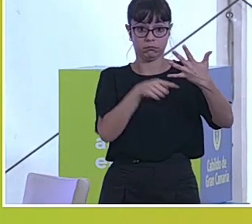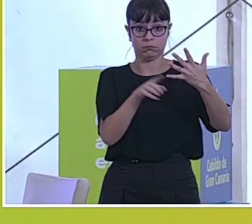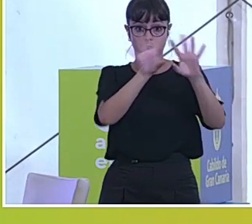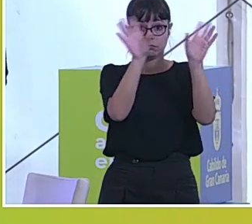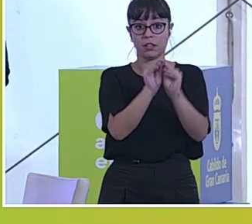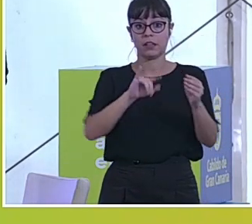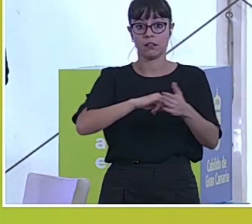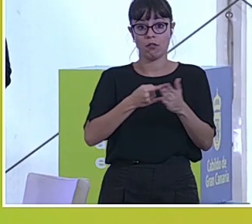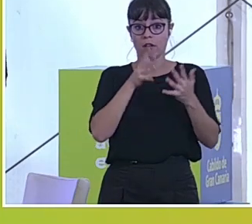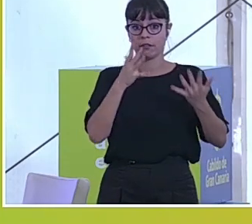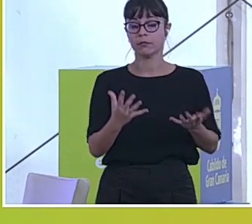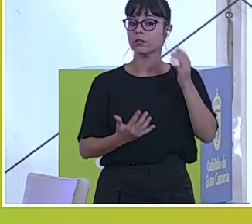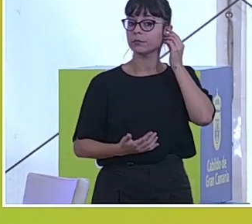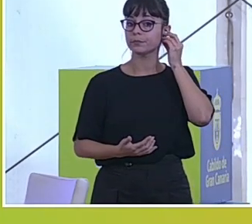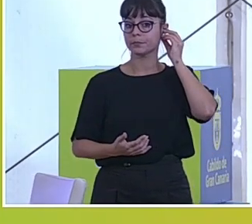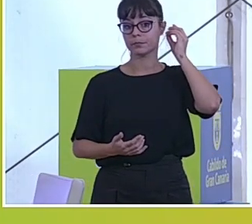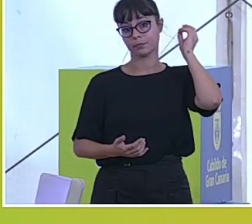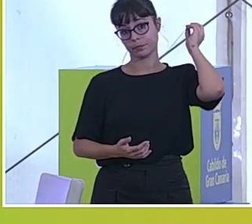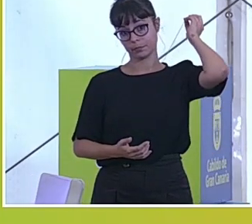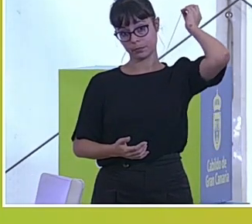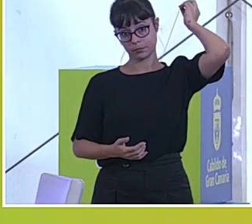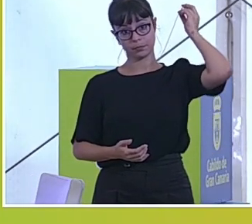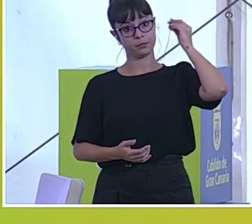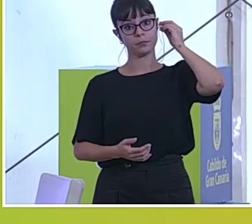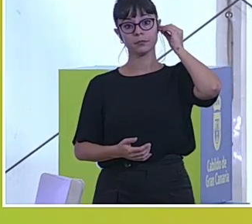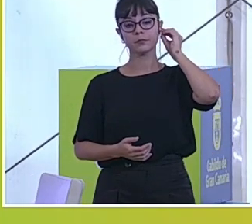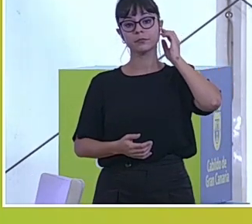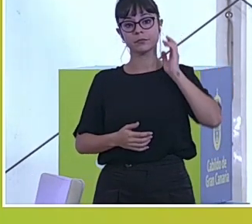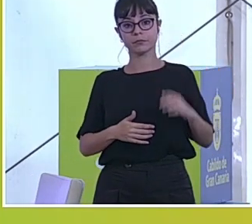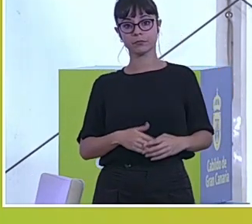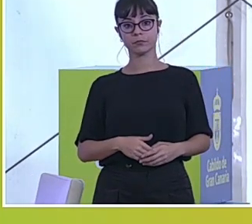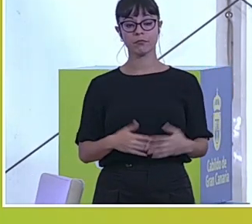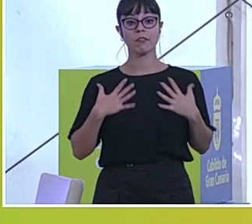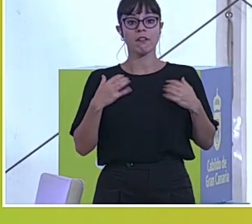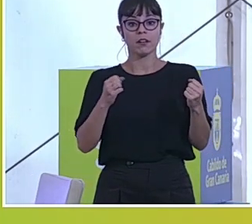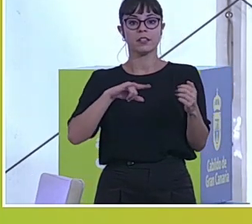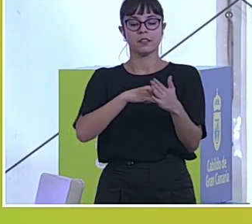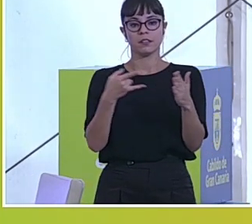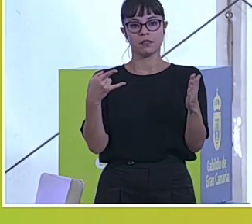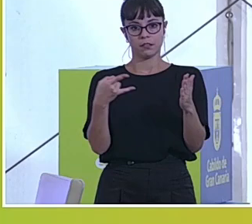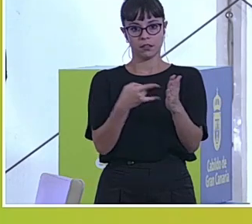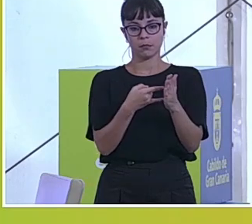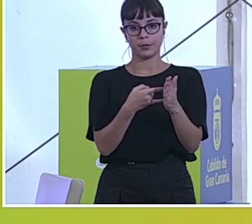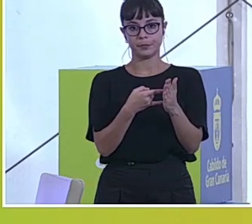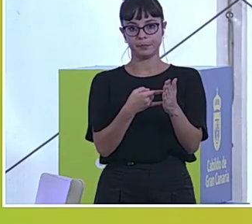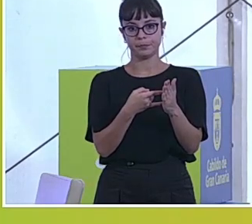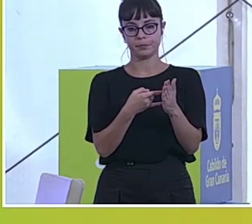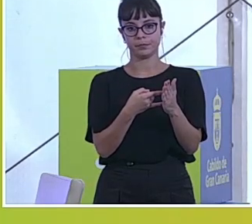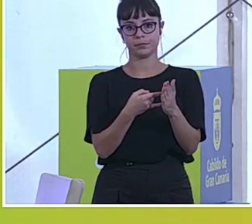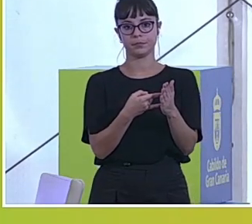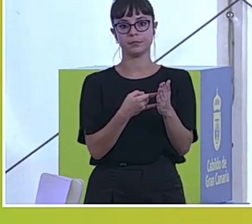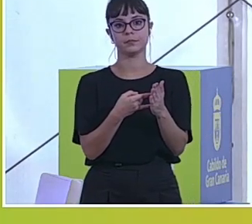A nivel de sistemas energéticos hay que tener en cuenta que los tipos de servicios que pueden ser proveídos por un tipo